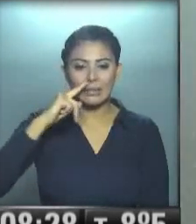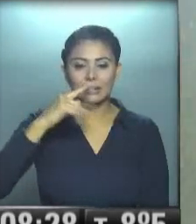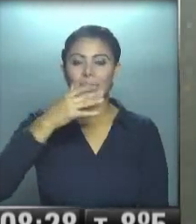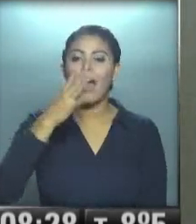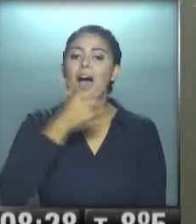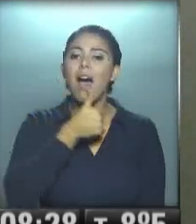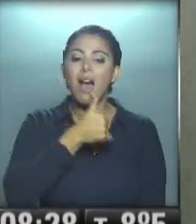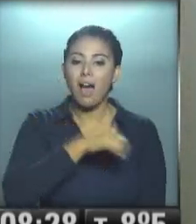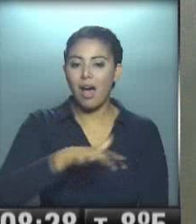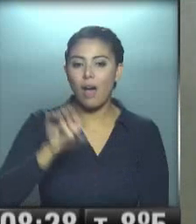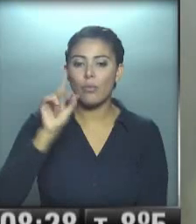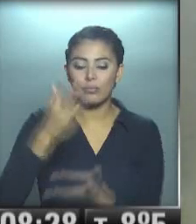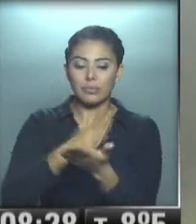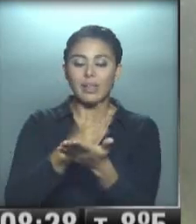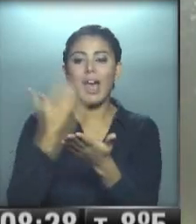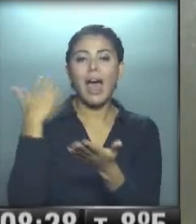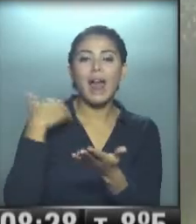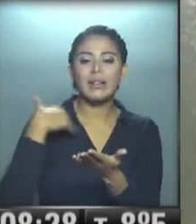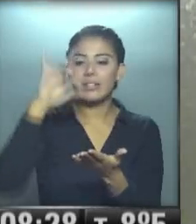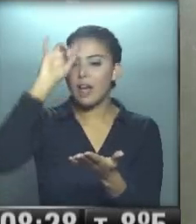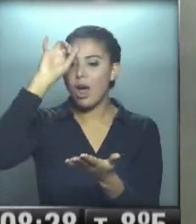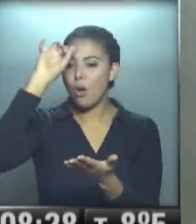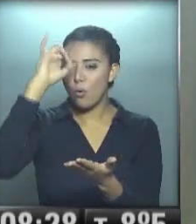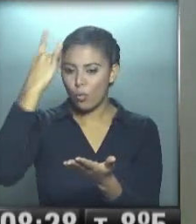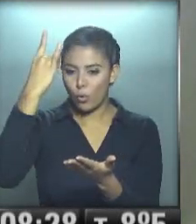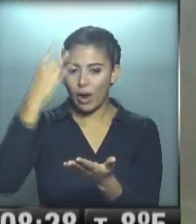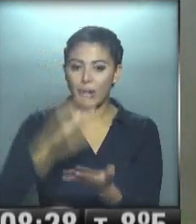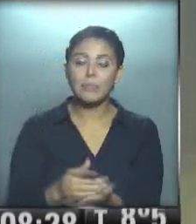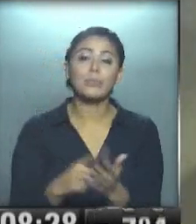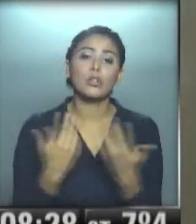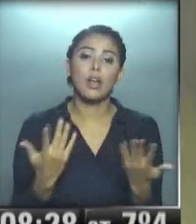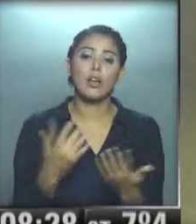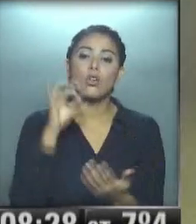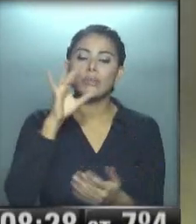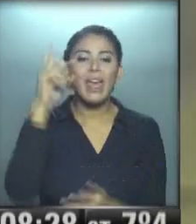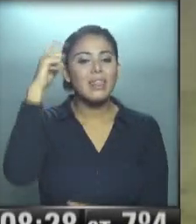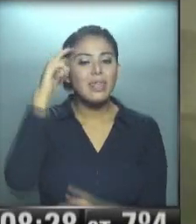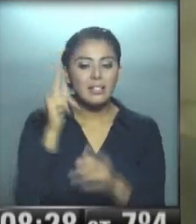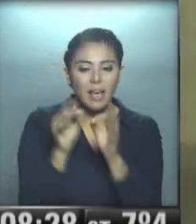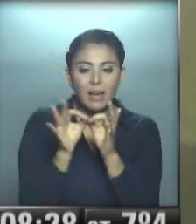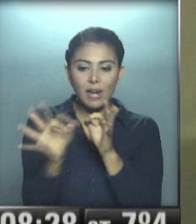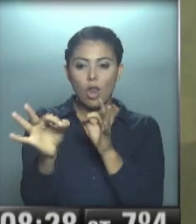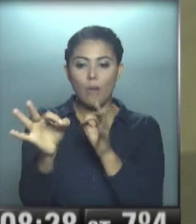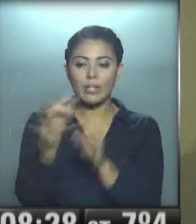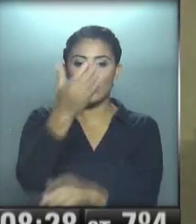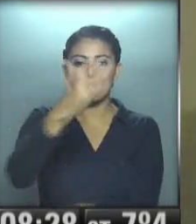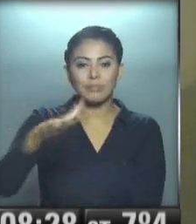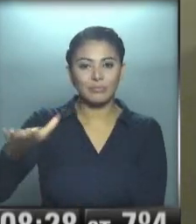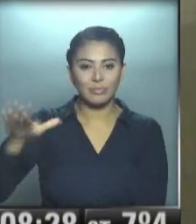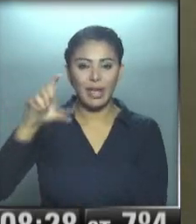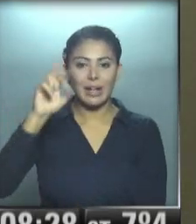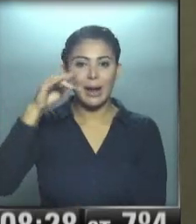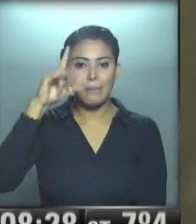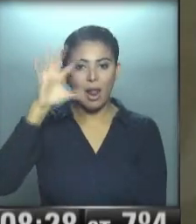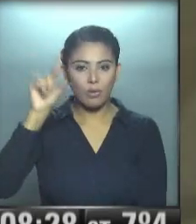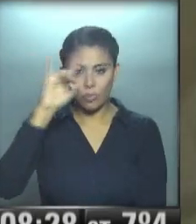jurisdiccionales entre Argentina y la República Oriental del Uruguay pero claro tan solo a 10 km de la costa de Carmelo Lo cierto es